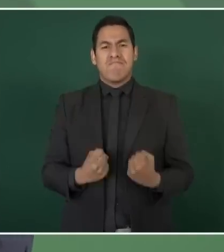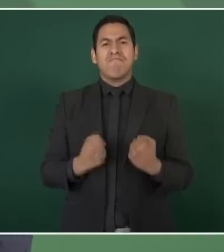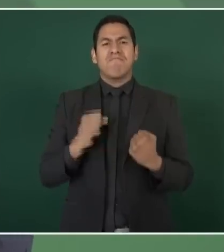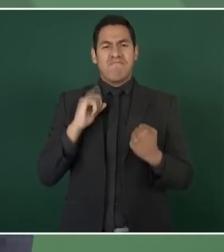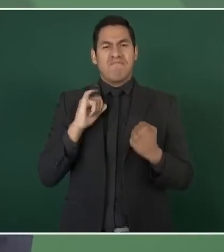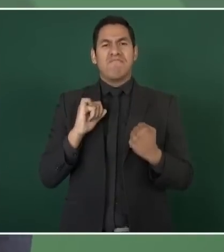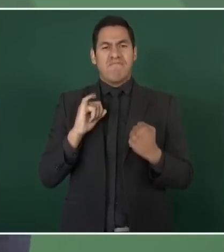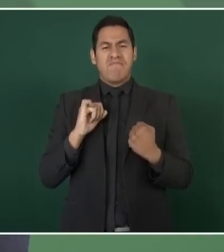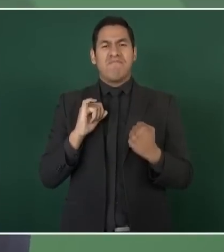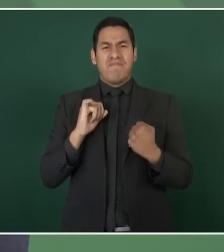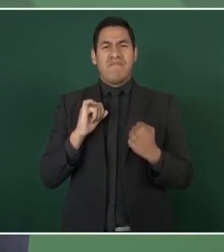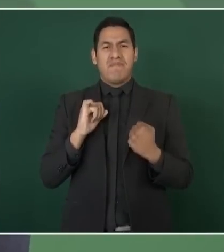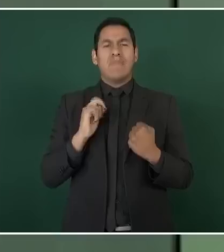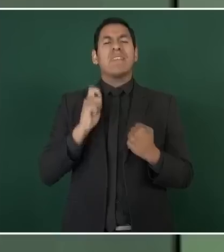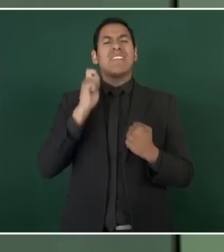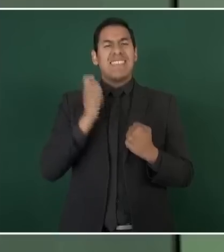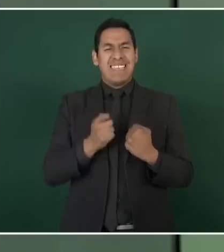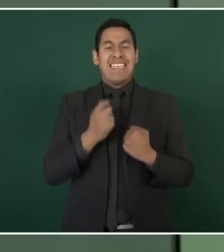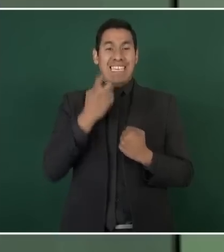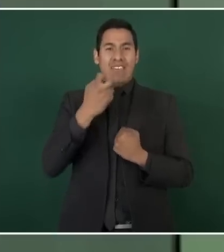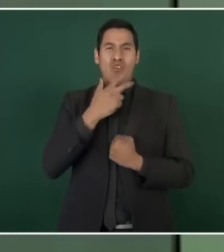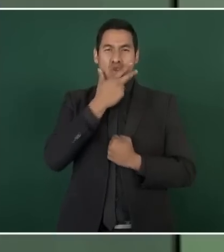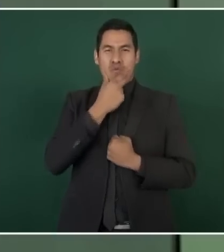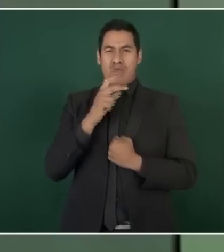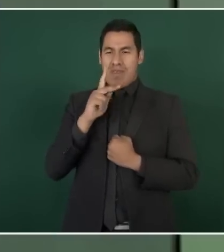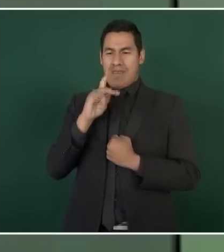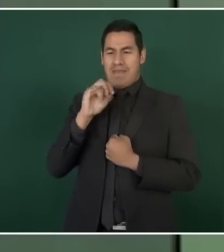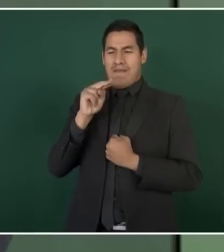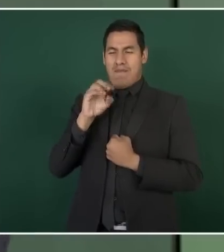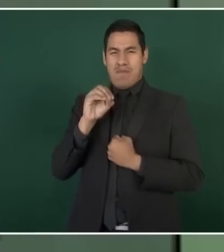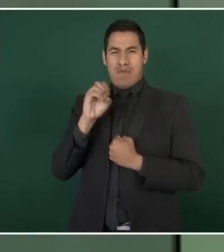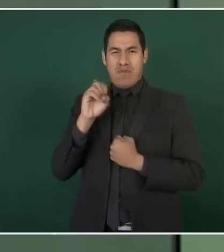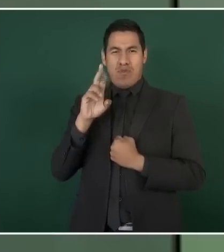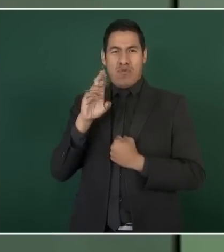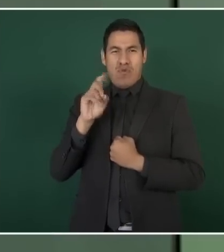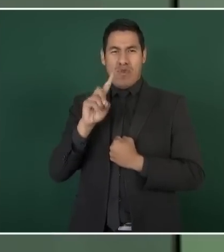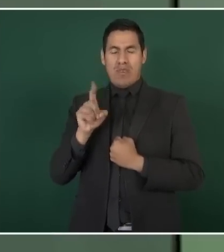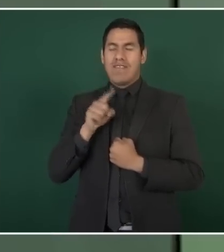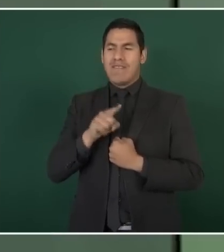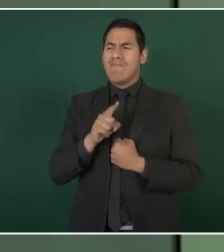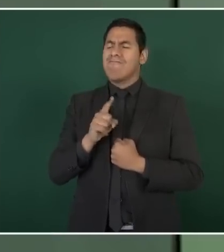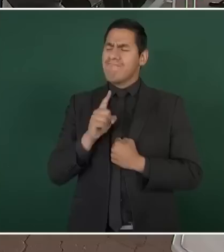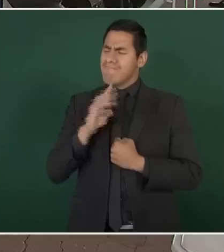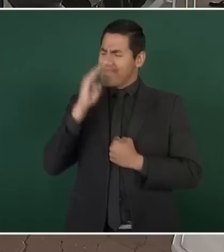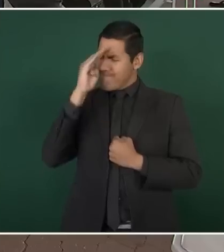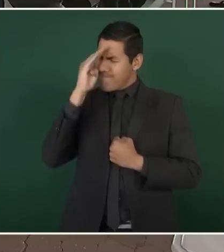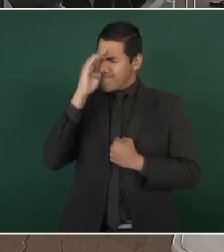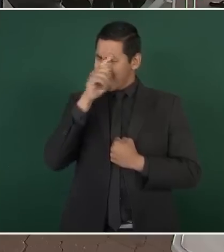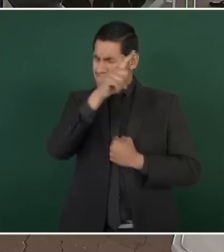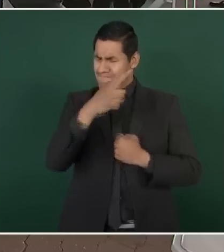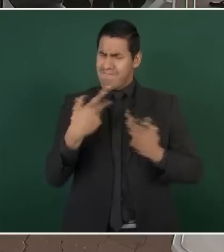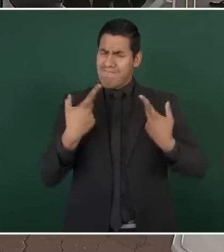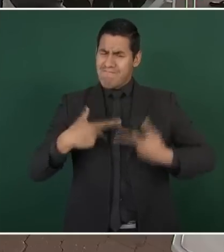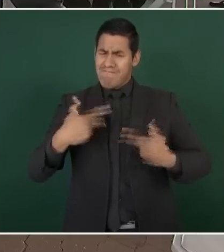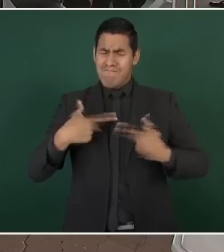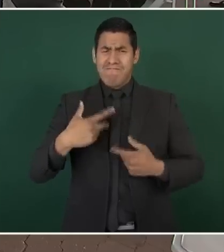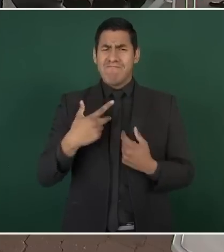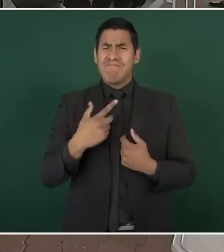acerca de la actitud que podía tomar el pueblo de México en ese entonces.